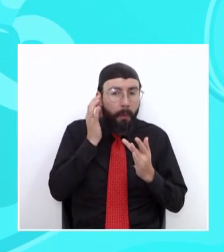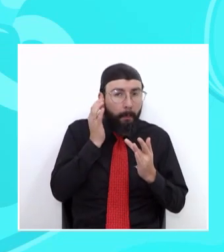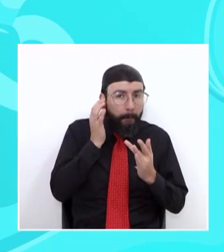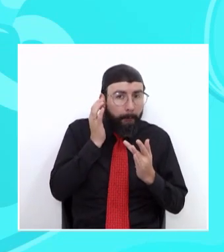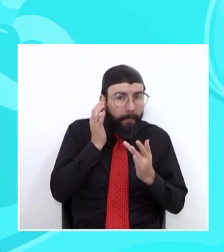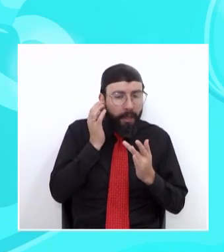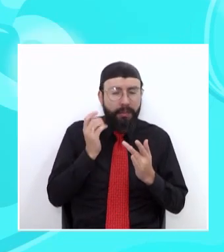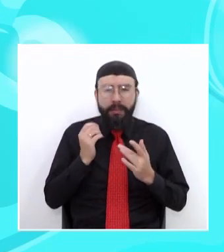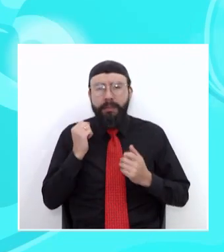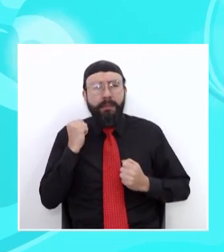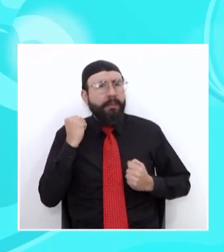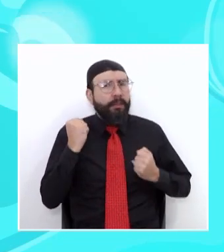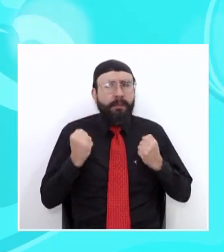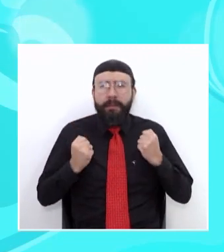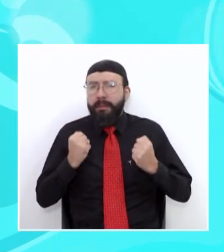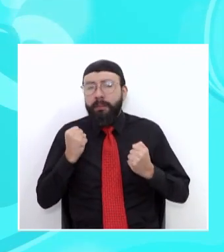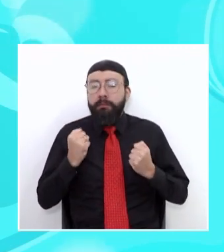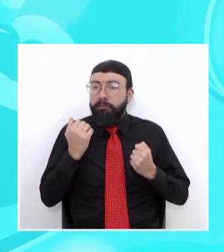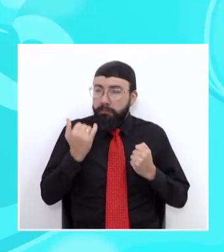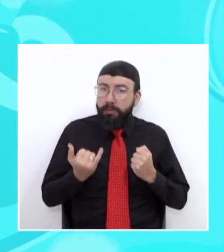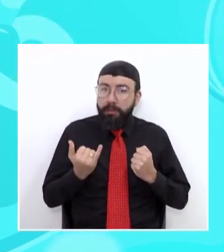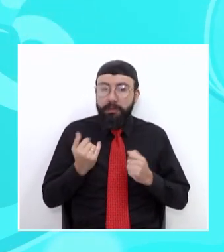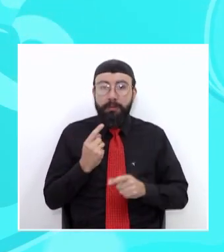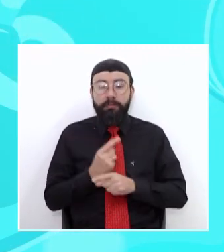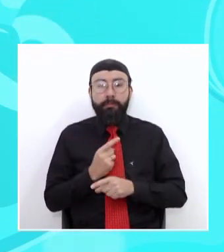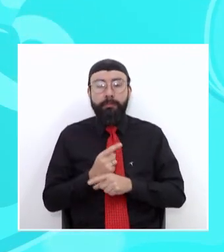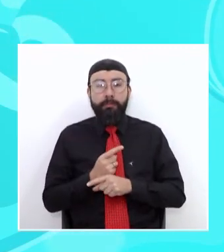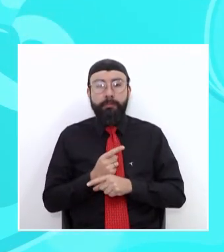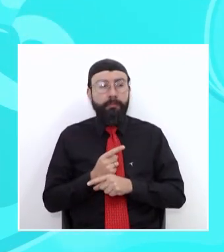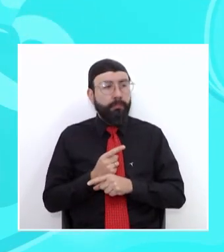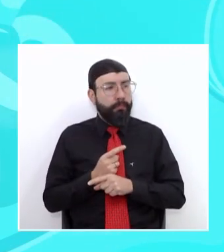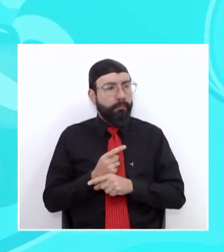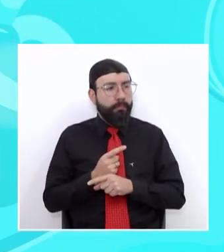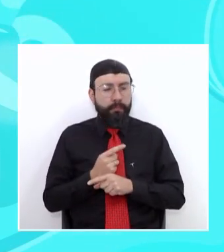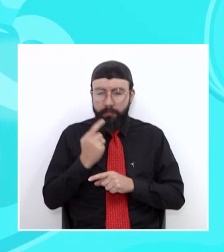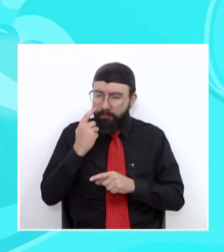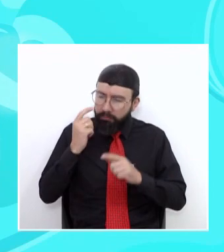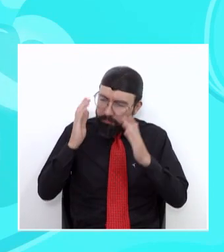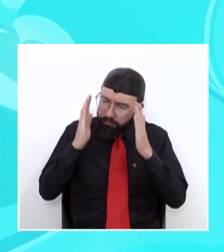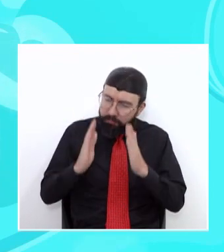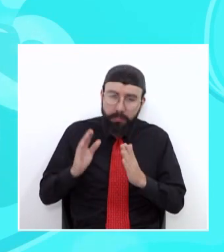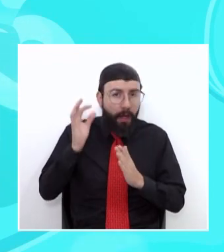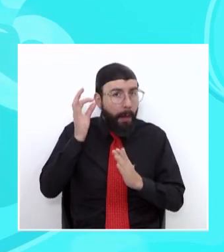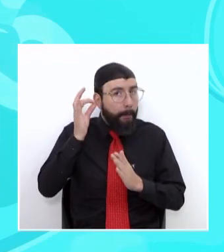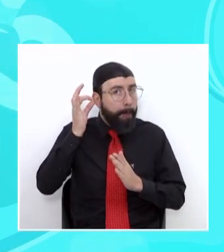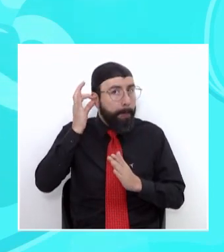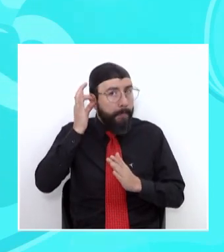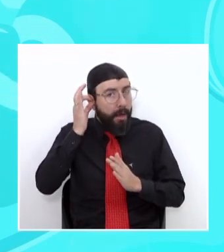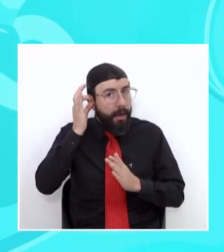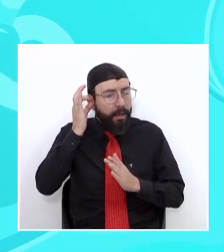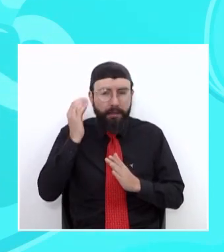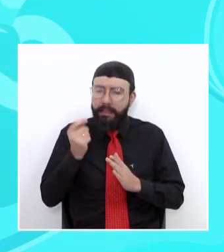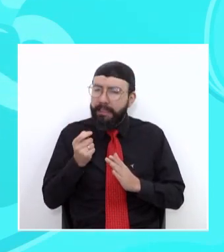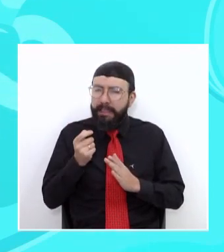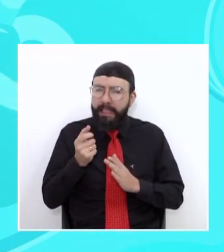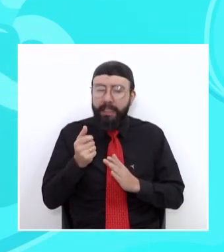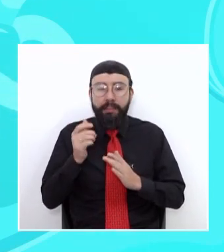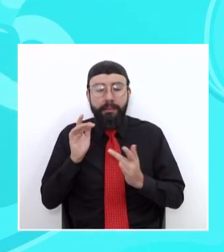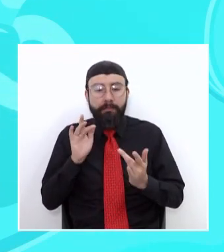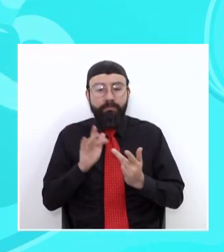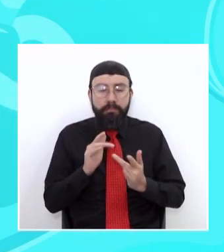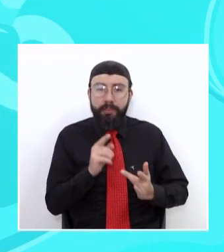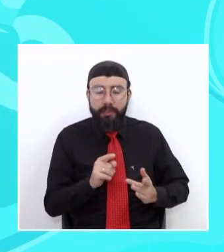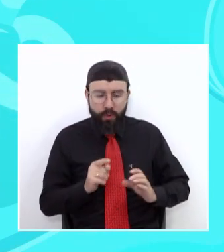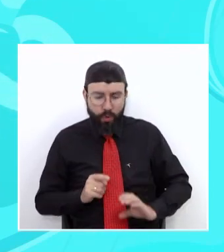a ansiedad. Y este de acá me llama la atención porque resulta que este está netamente casi sobre el colon,